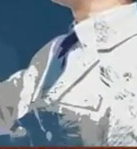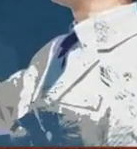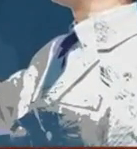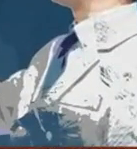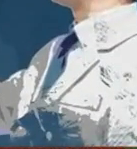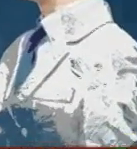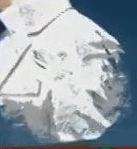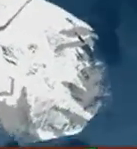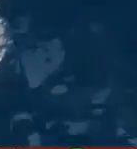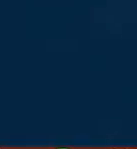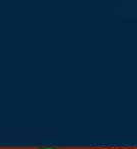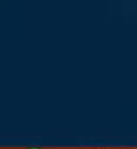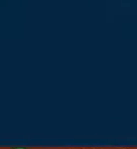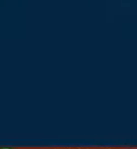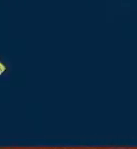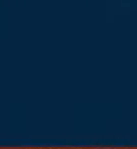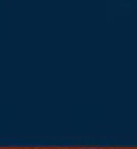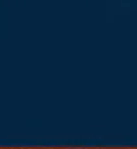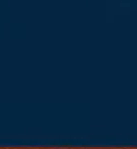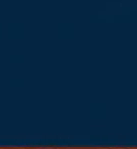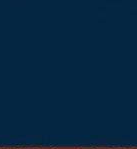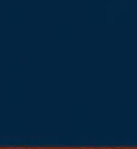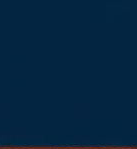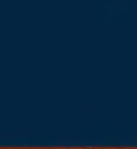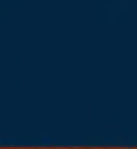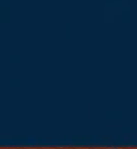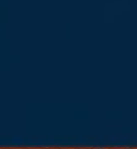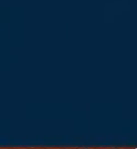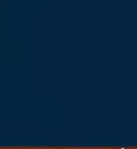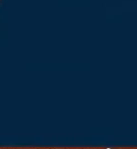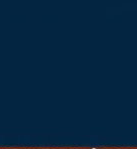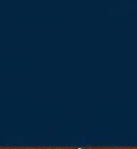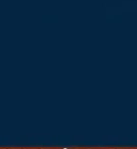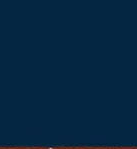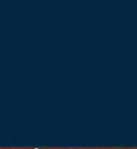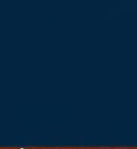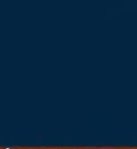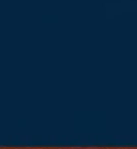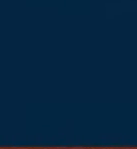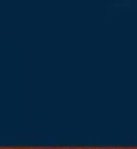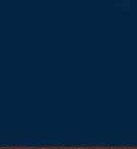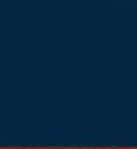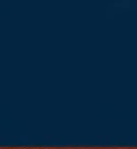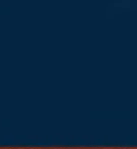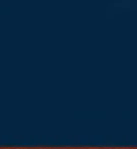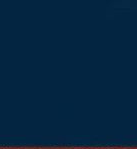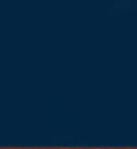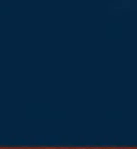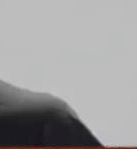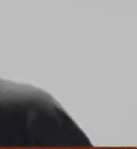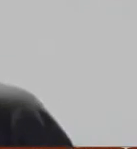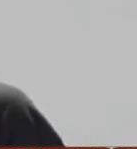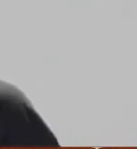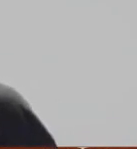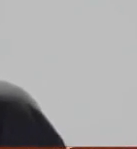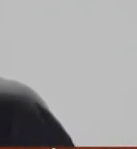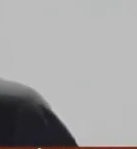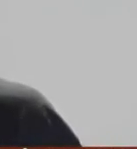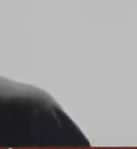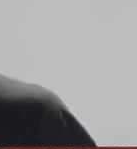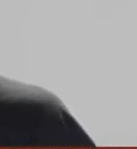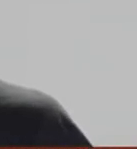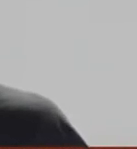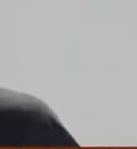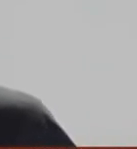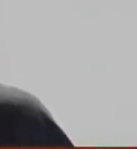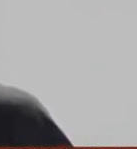una organización del mismo nombre, Diles que Voten, que está conformada por integrantes de 6 países. Y ayer se presentó en México en el